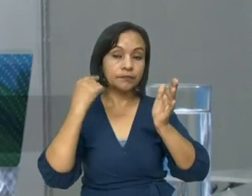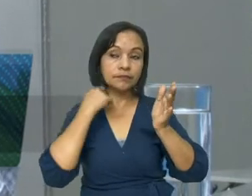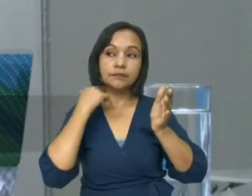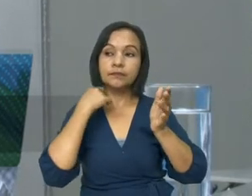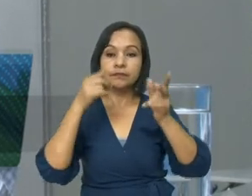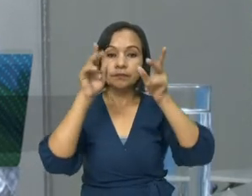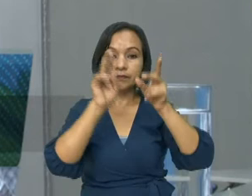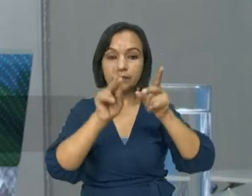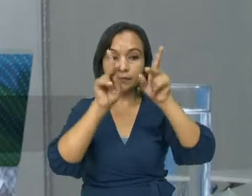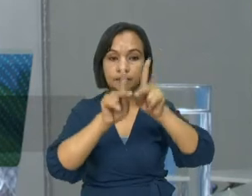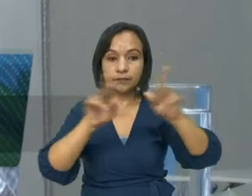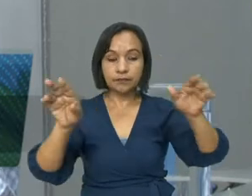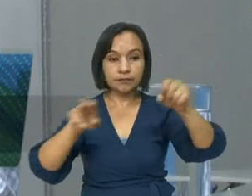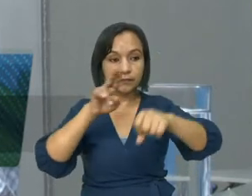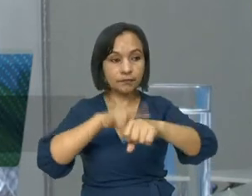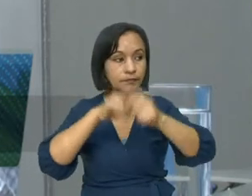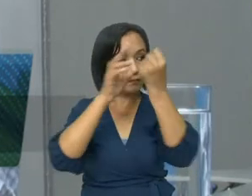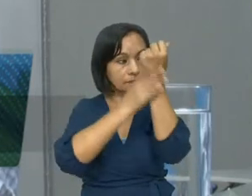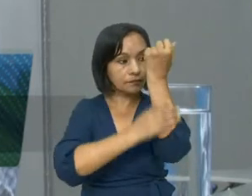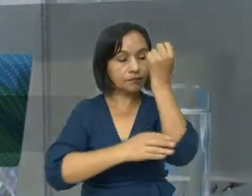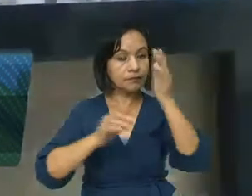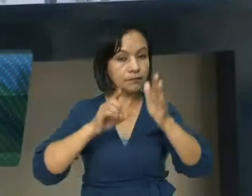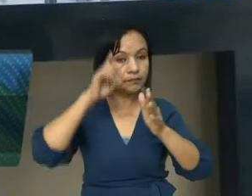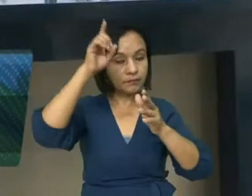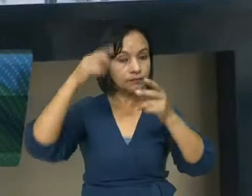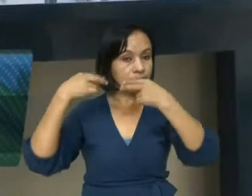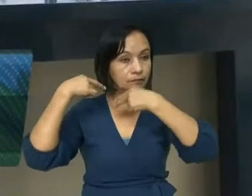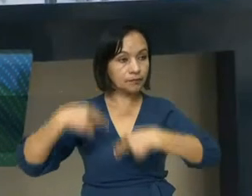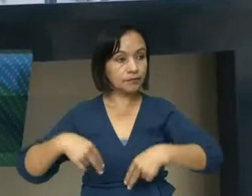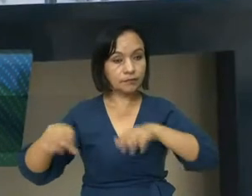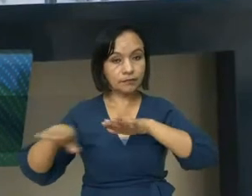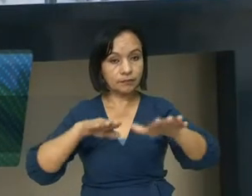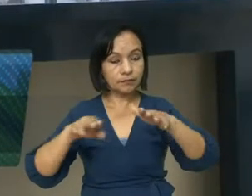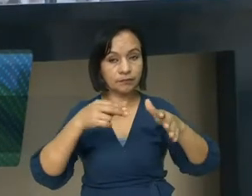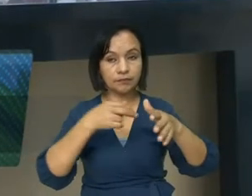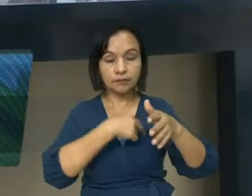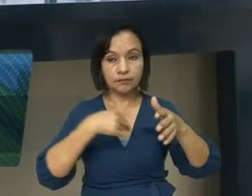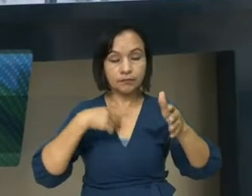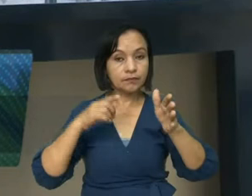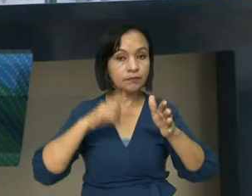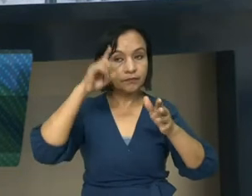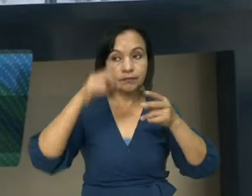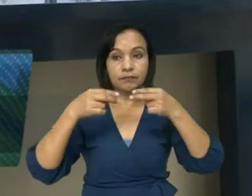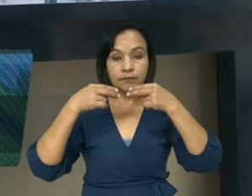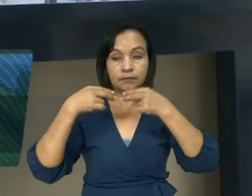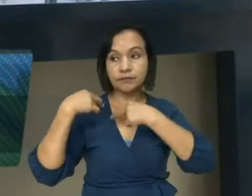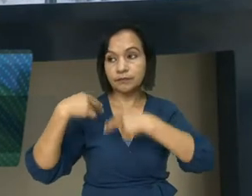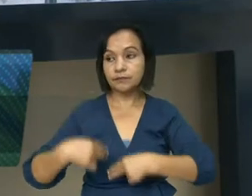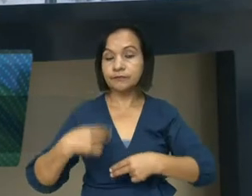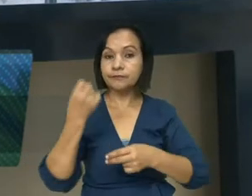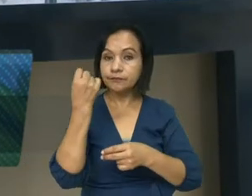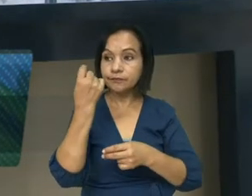Plan Nacional de Lucha contra la Pobreza para el Desarrollo Humano. No puede haber desarrollo humano si nosotros no enfrentamos